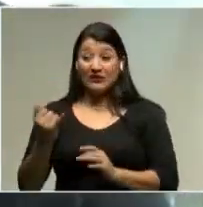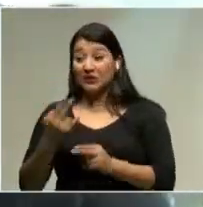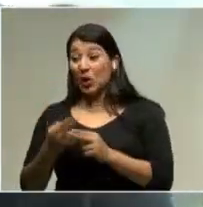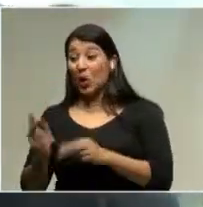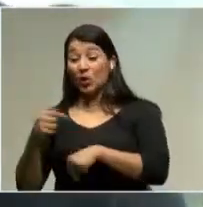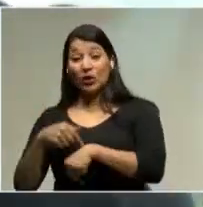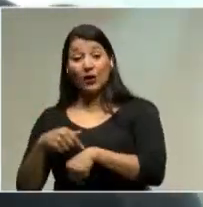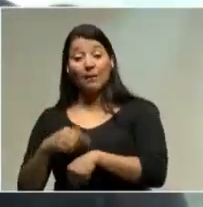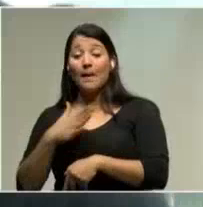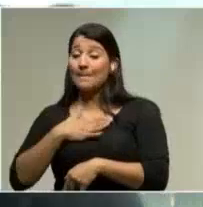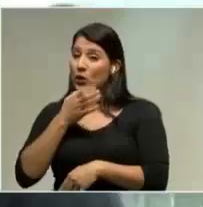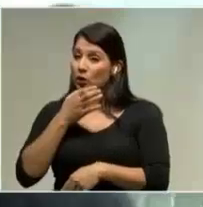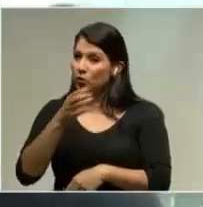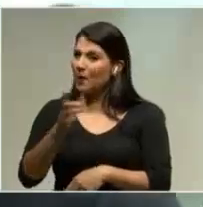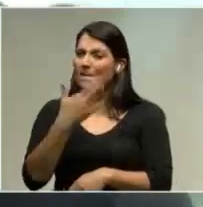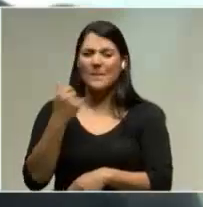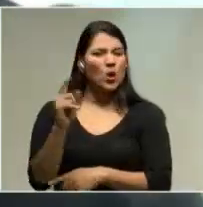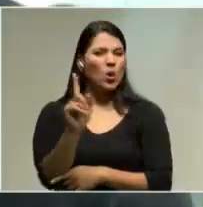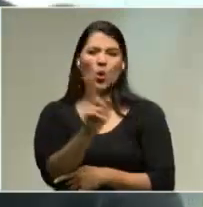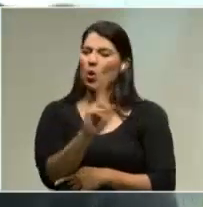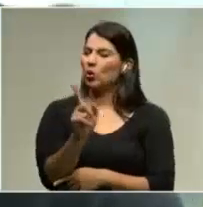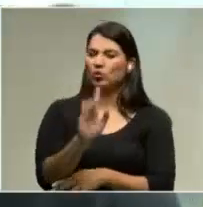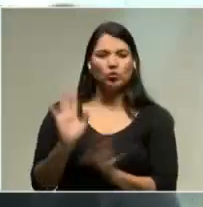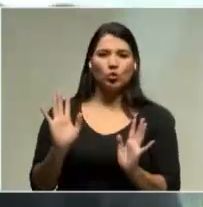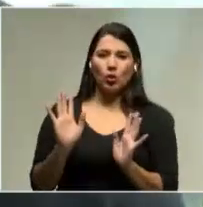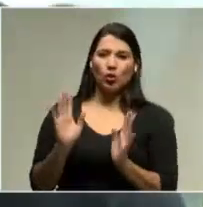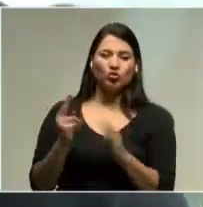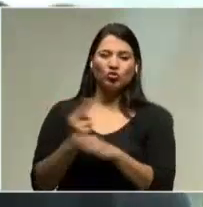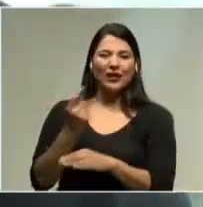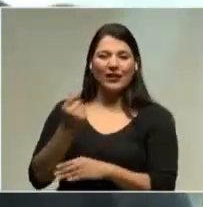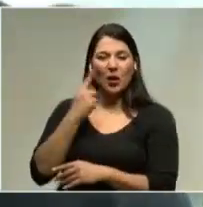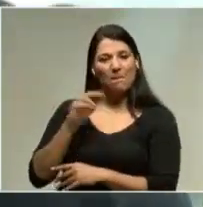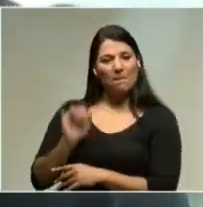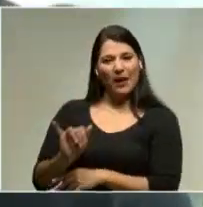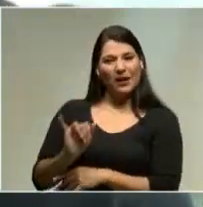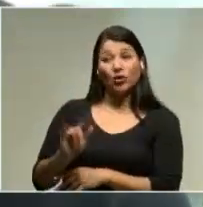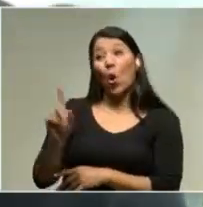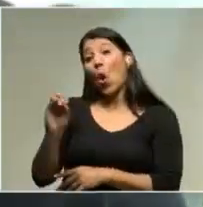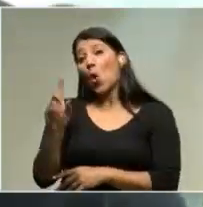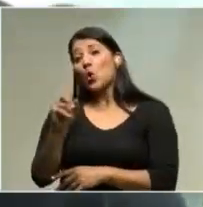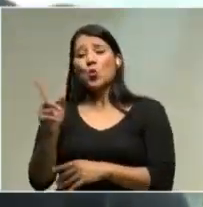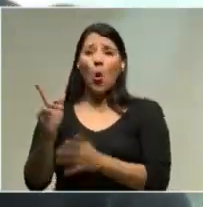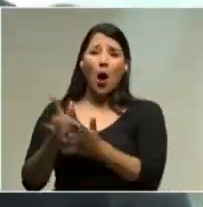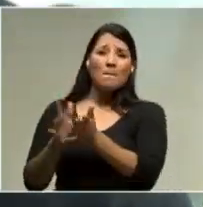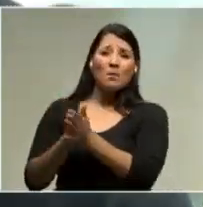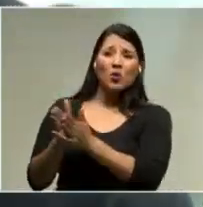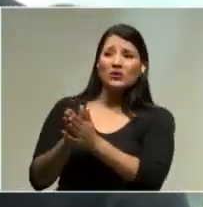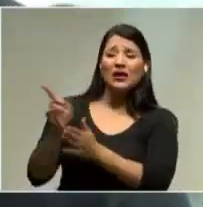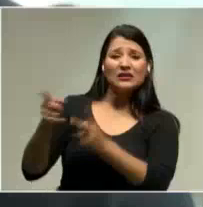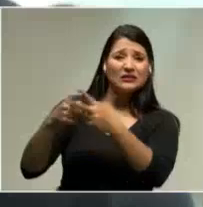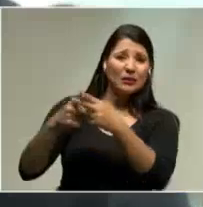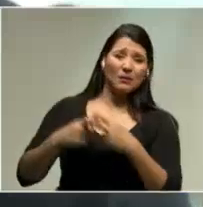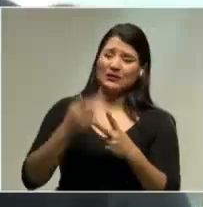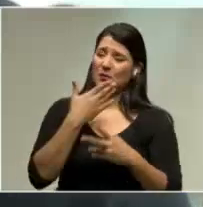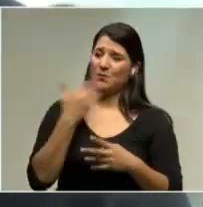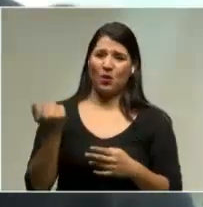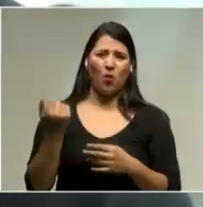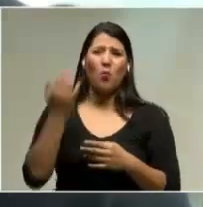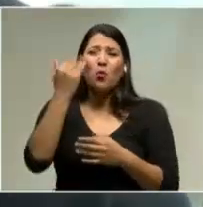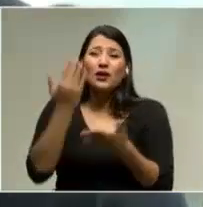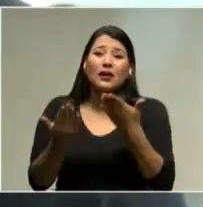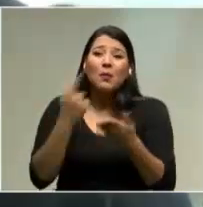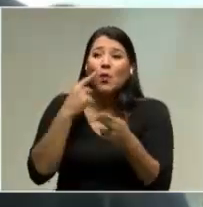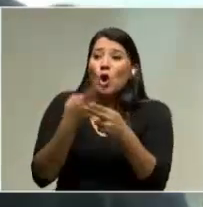no embarcarse o no comprometerse o no agarrar este tipo de crédito porque sencillamente va a ser algo muy momentáneo,